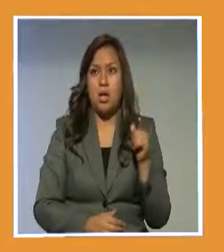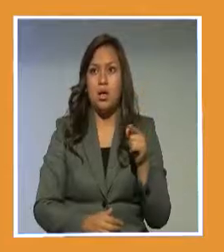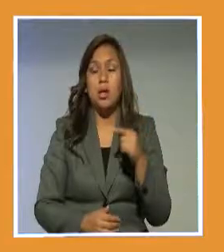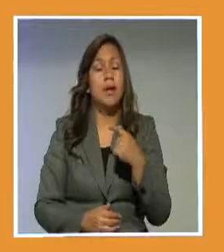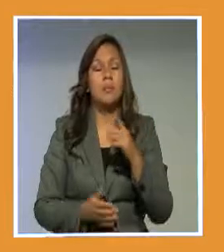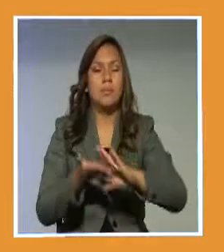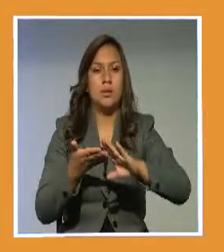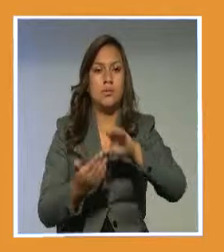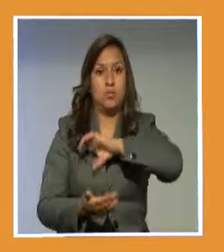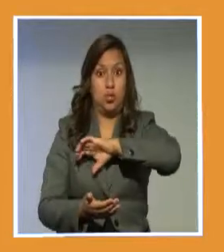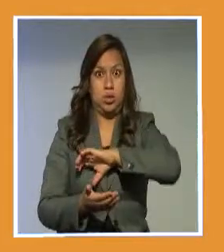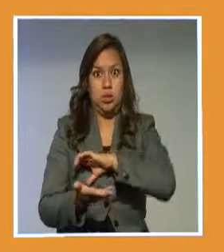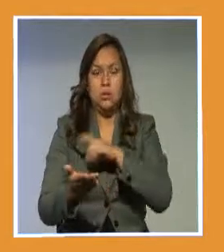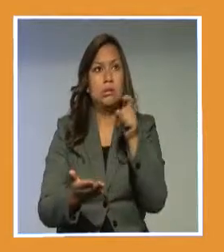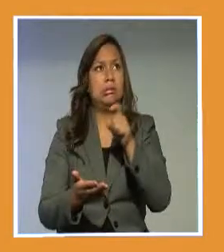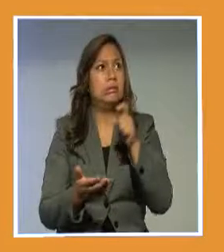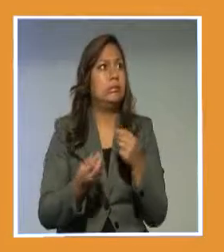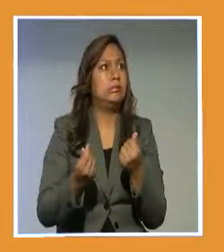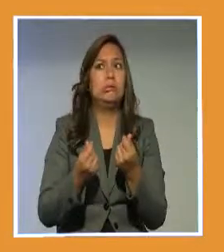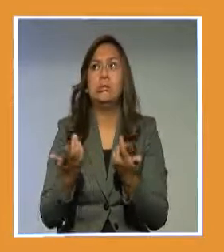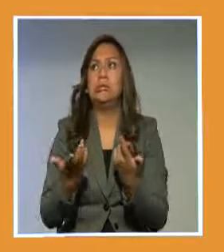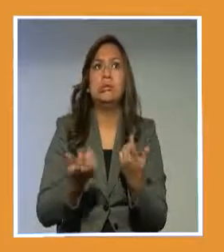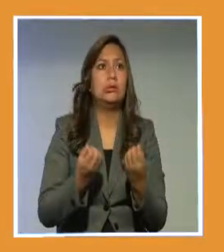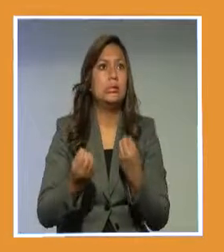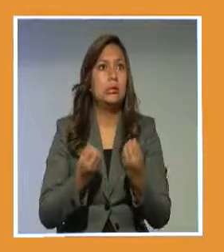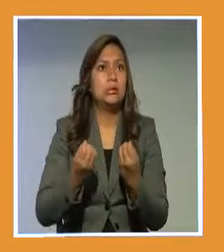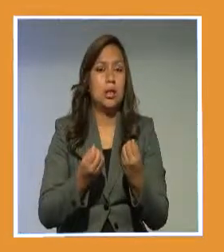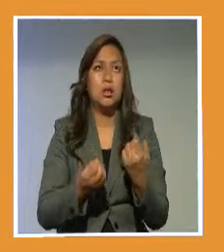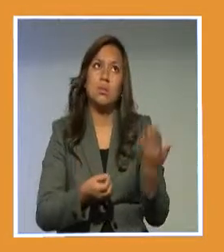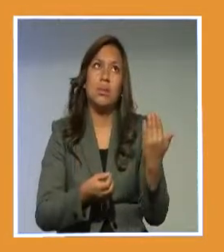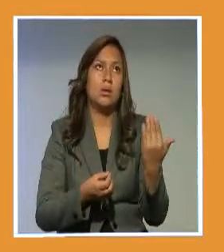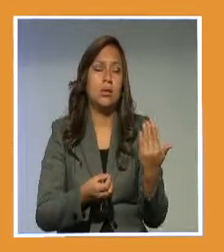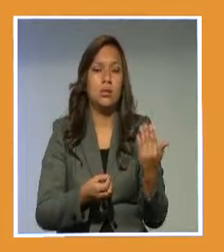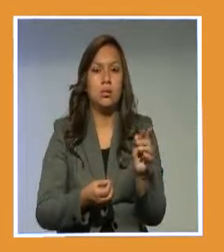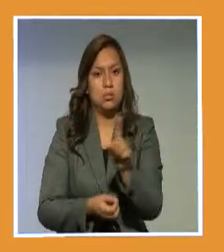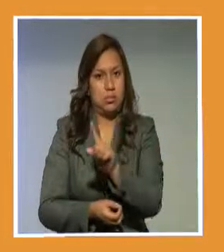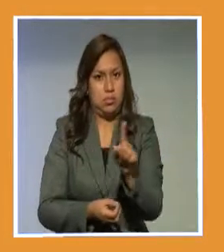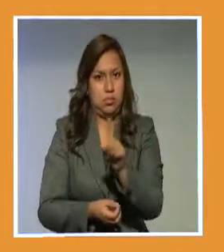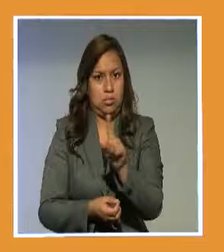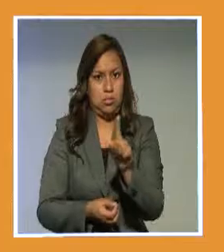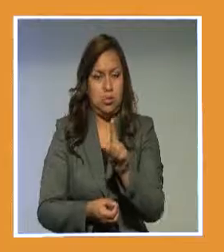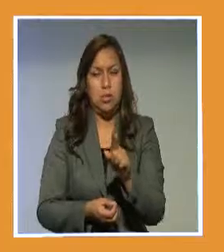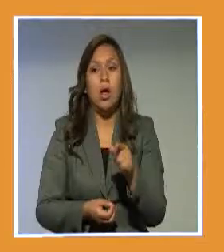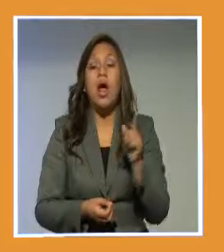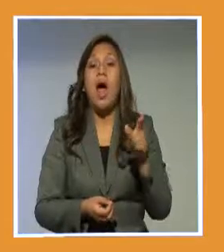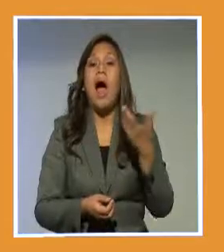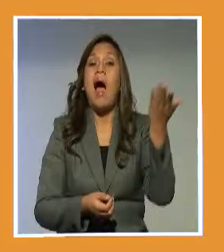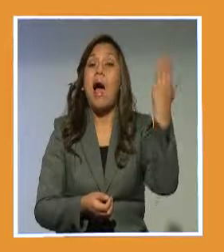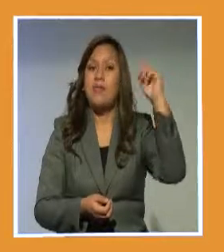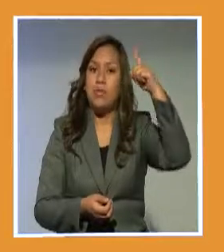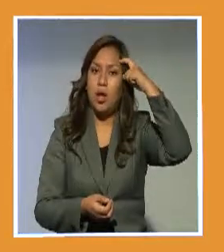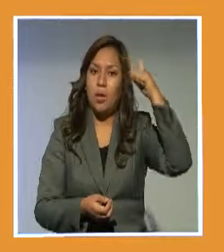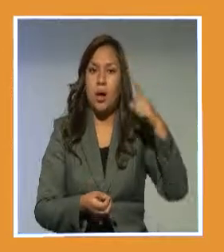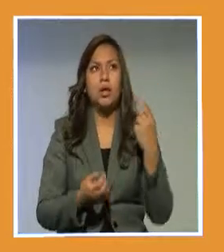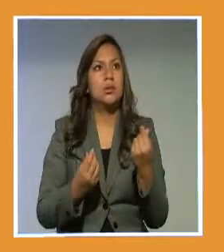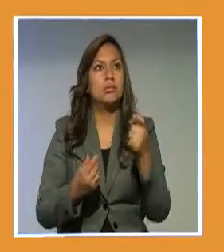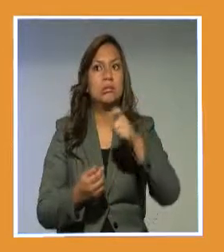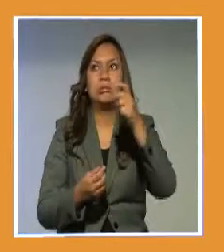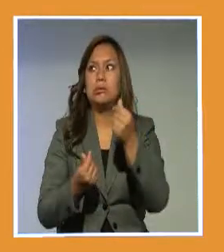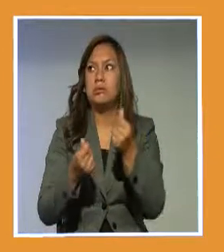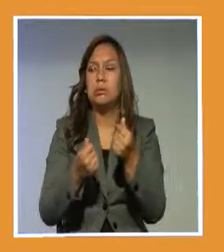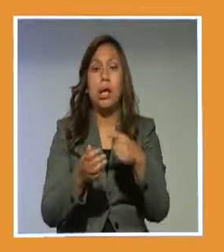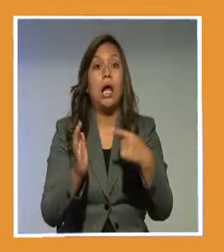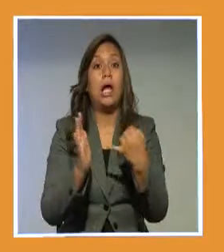a sacar de donde sea. No, esto no va un centavo al presupuesto general del Estado, va el 100% a las municipalidades para